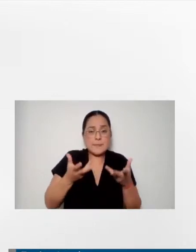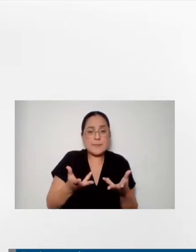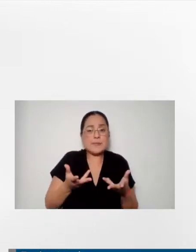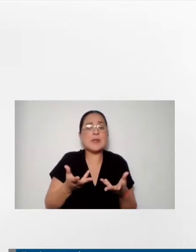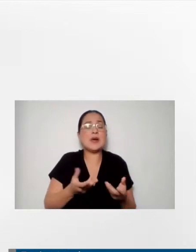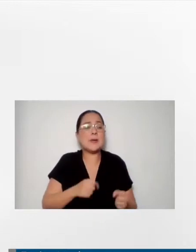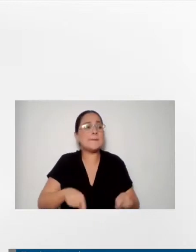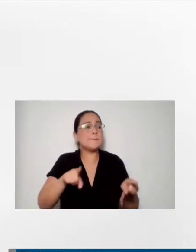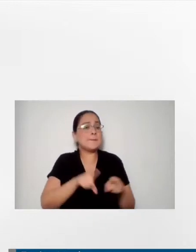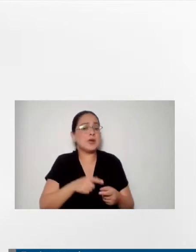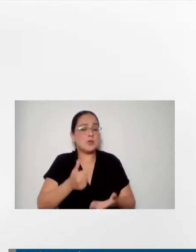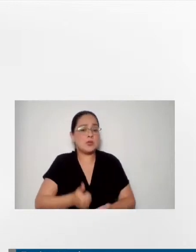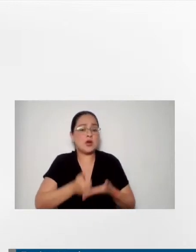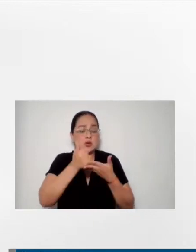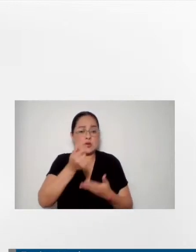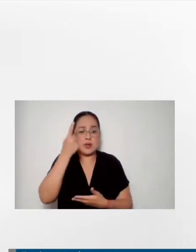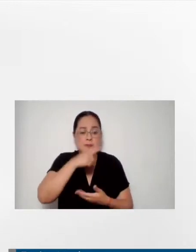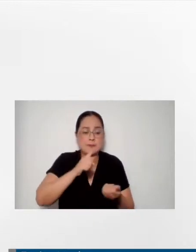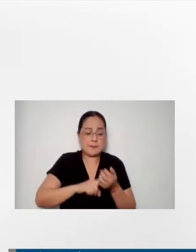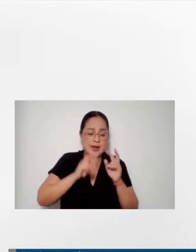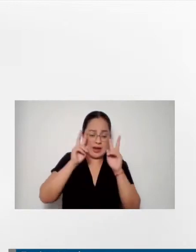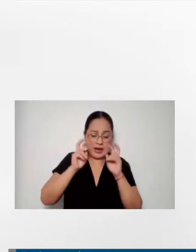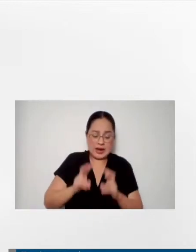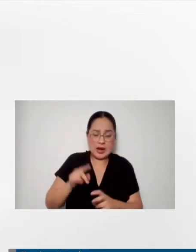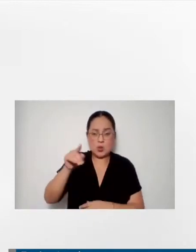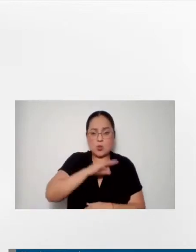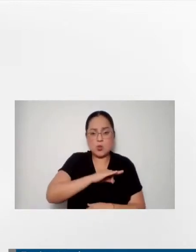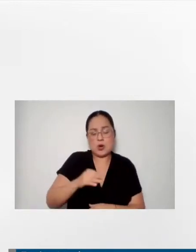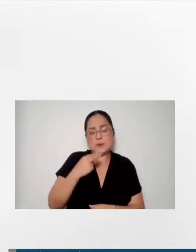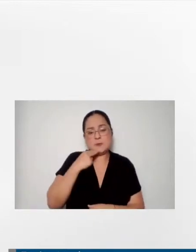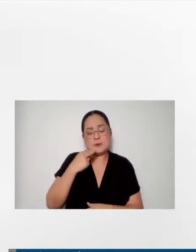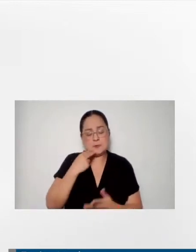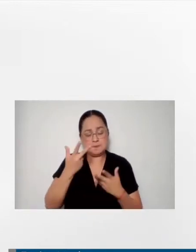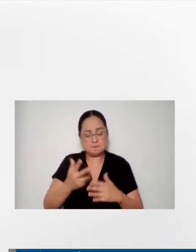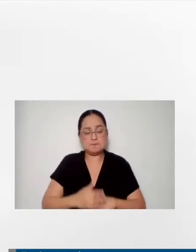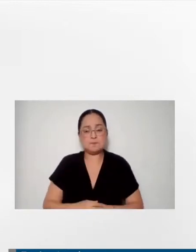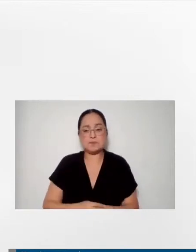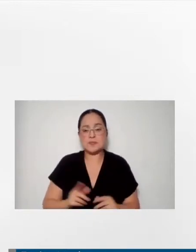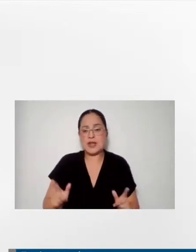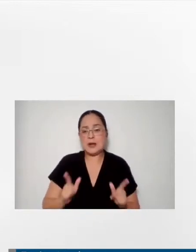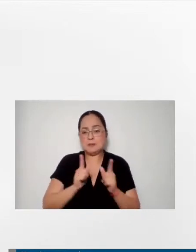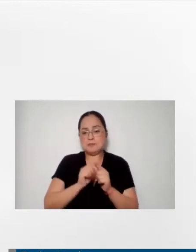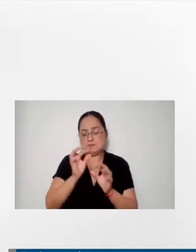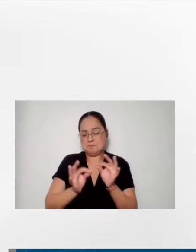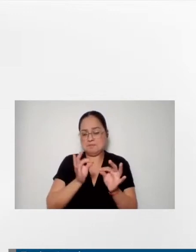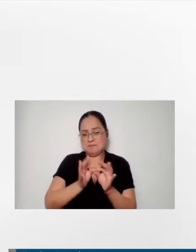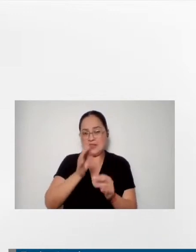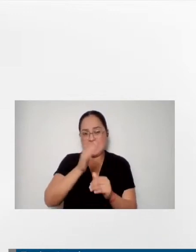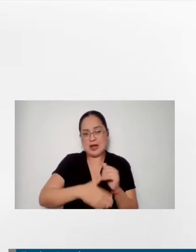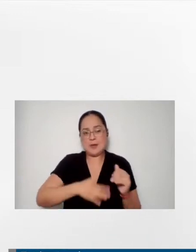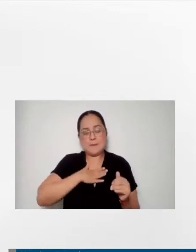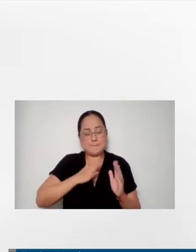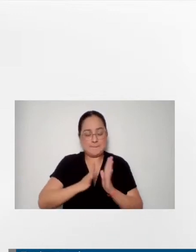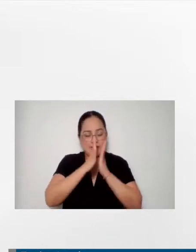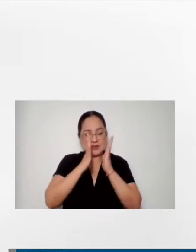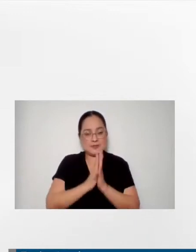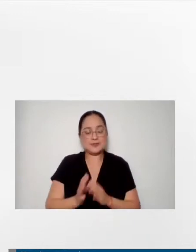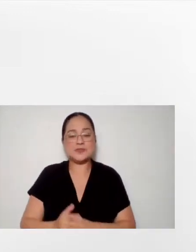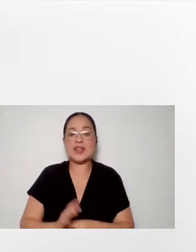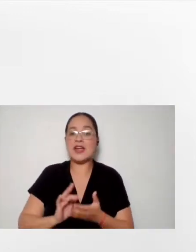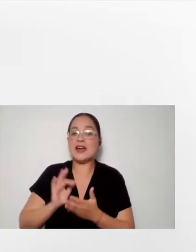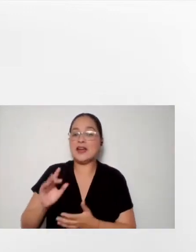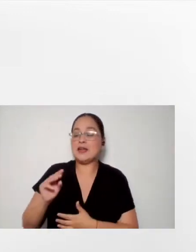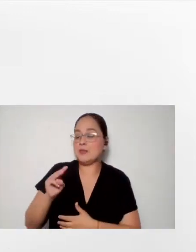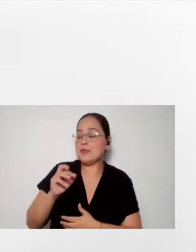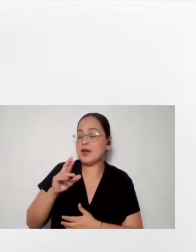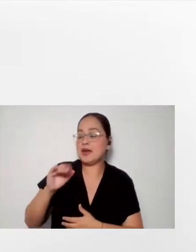en todos estos ámbitos en los que yo creo que pueden servir, ¿no? Con eso cierro, Gaby. Muchas gracias, María Fernanda.